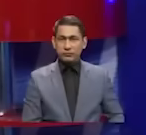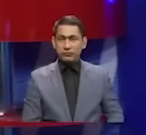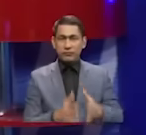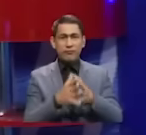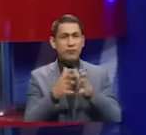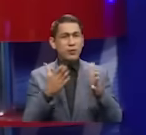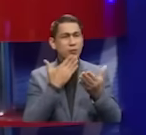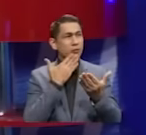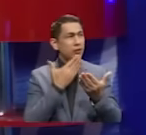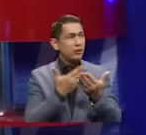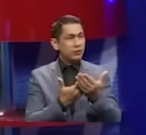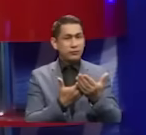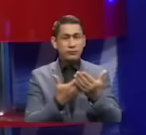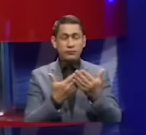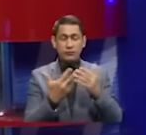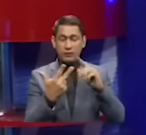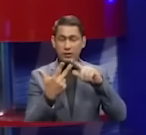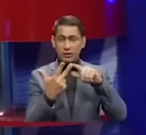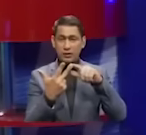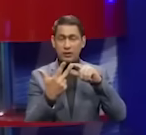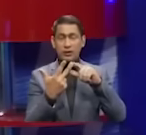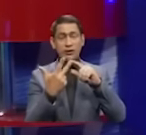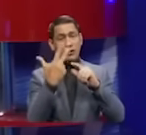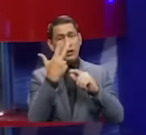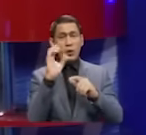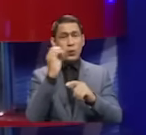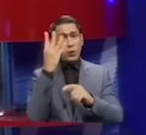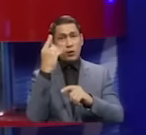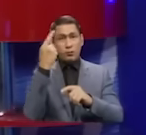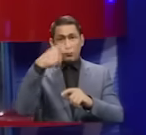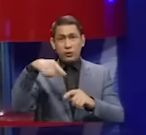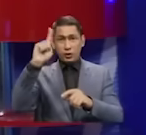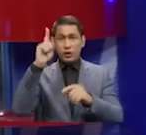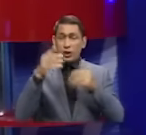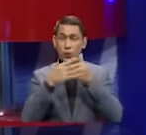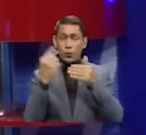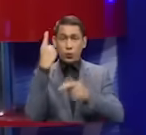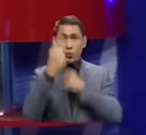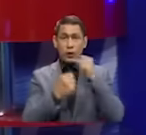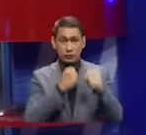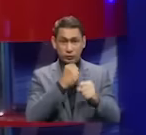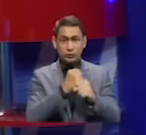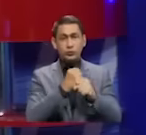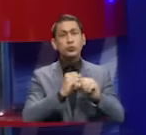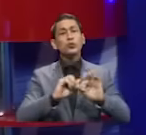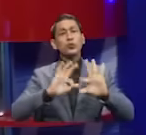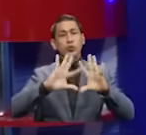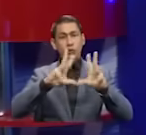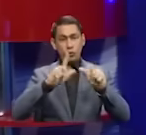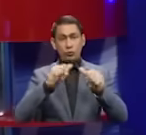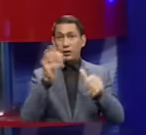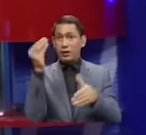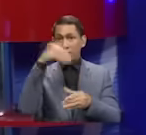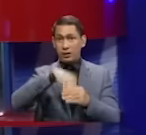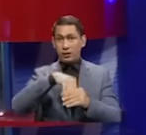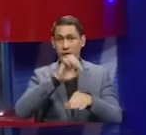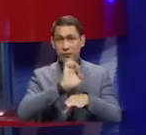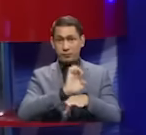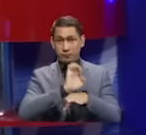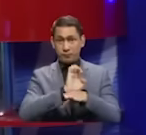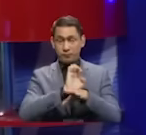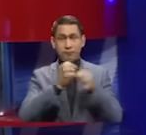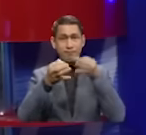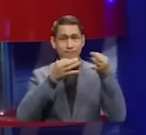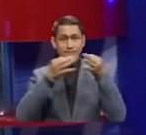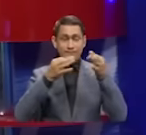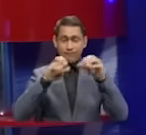Muchísima atención porque entre 3 y 4 millones de dólares por año es el monto de lavado de activos, esto en el Ecuador, según cifras que maneja